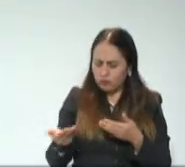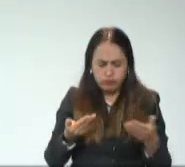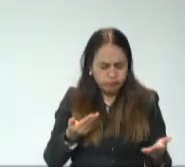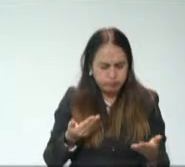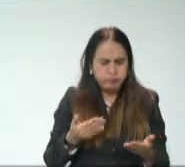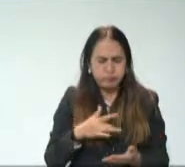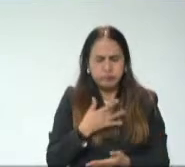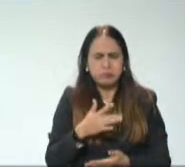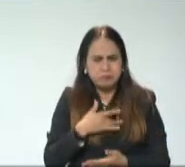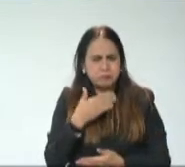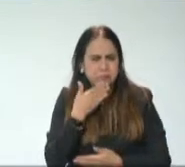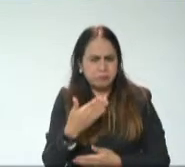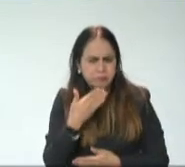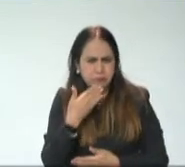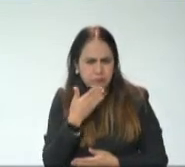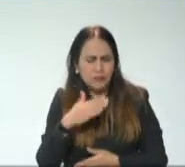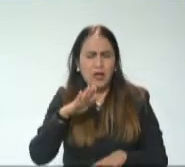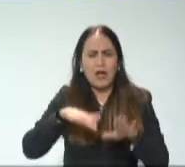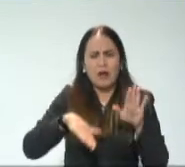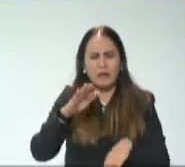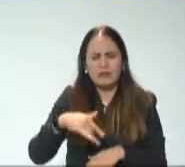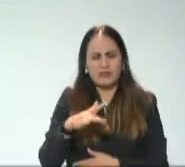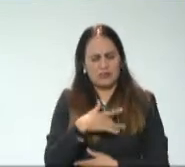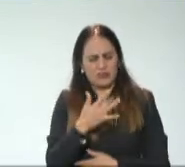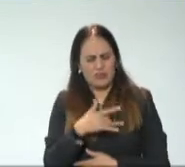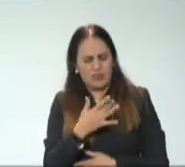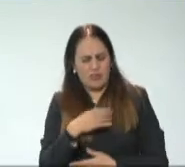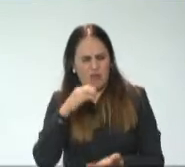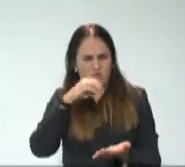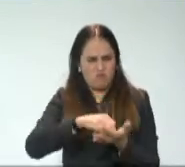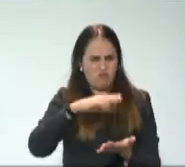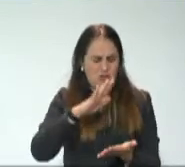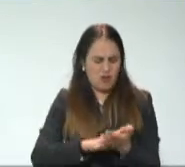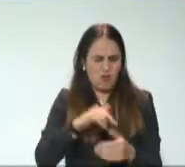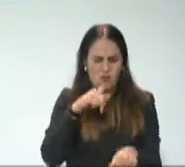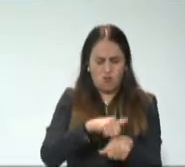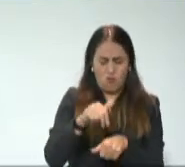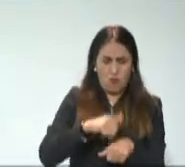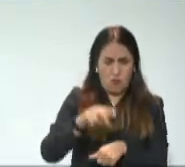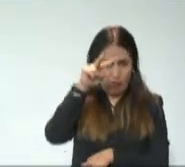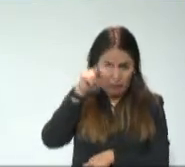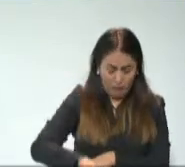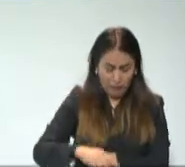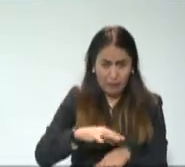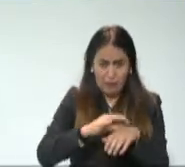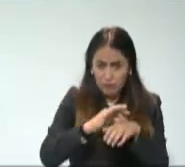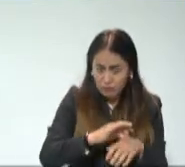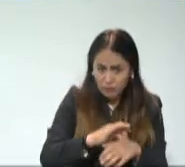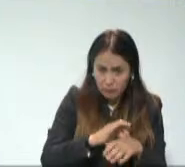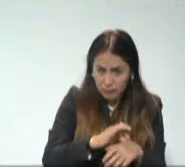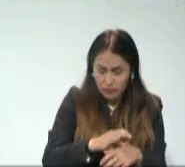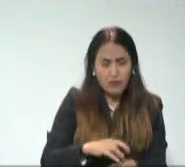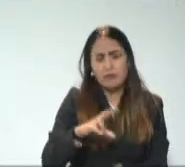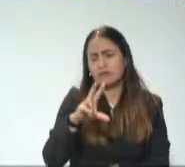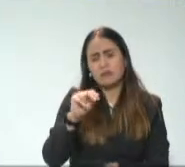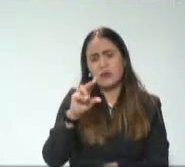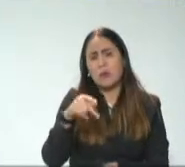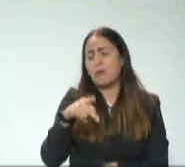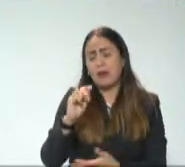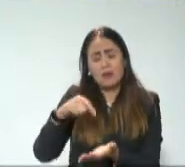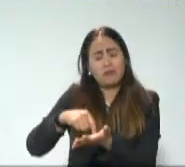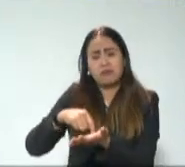eh A veces a veces uno piensa que los registros no son lo que refleja la realidad pero son lo que hay en los